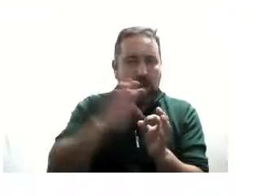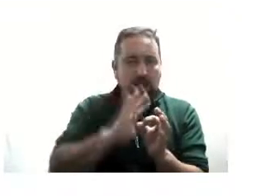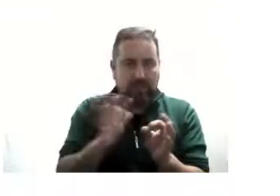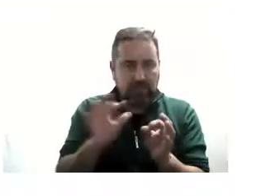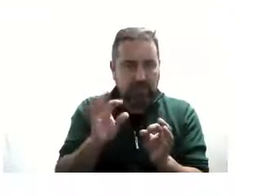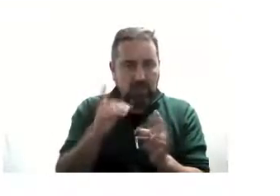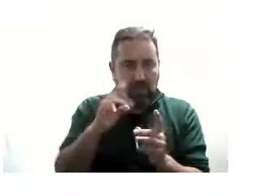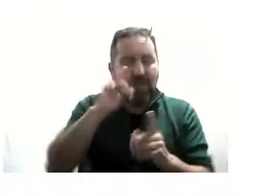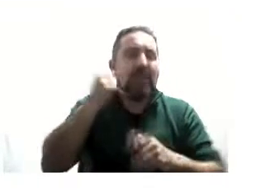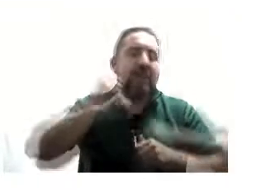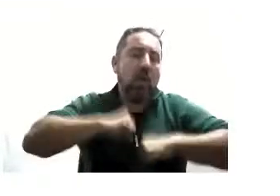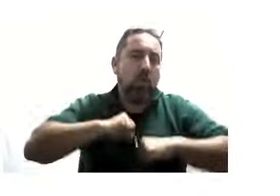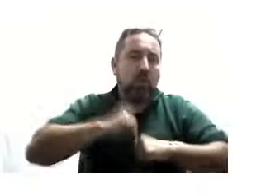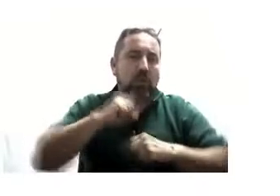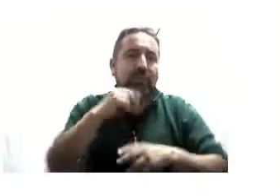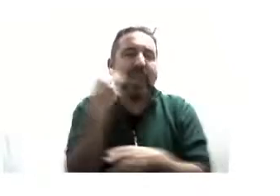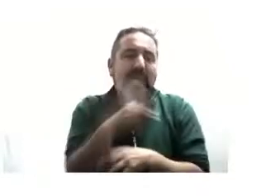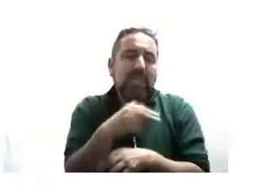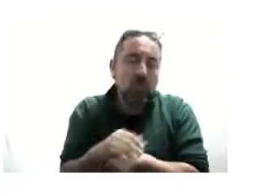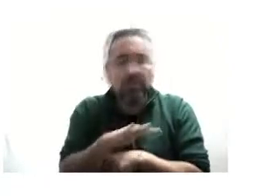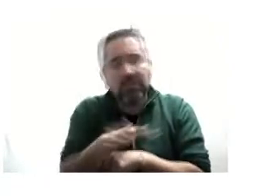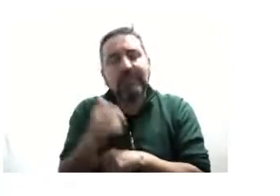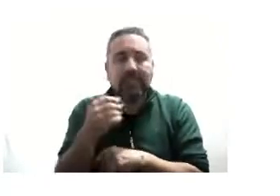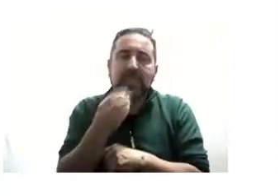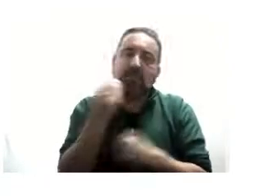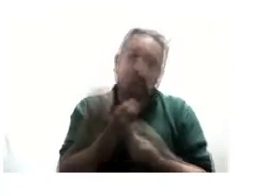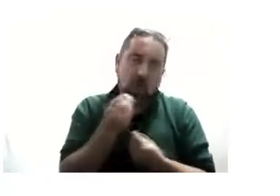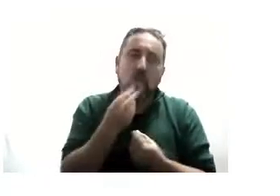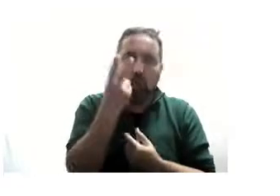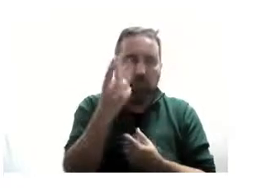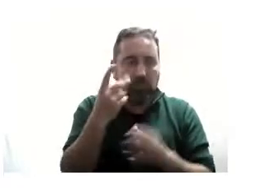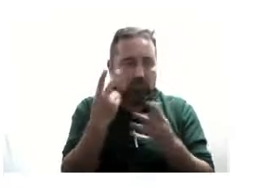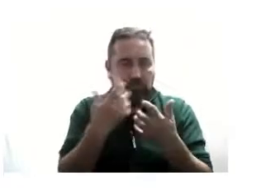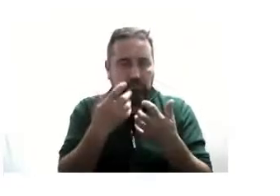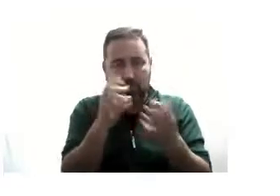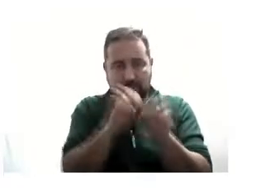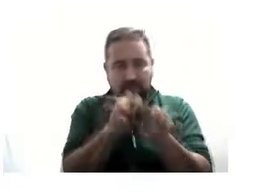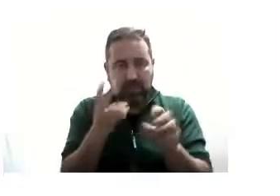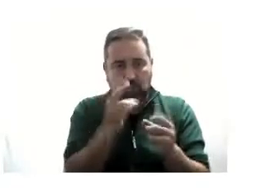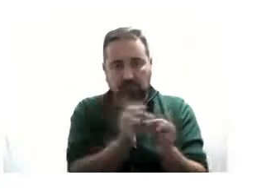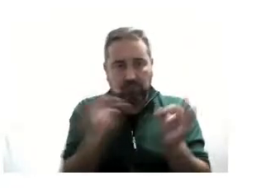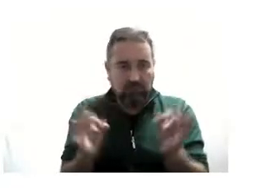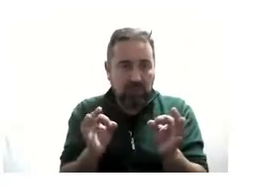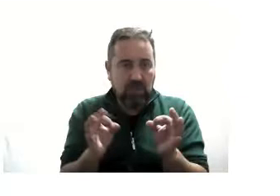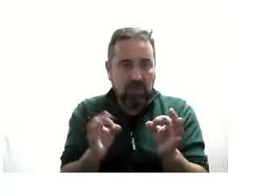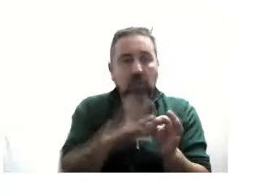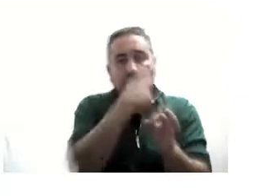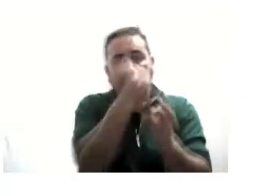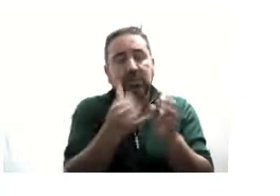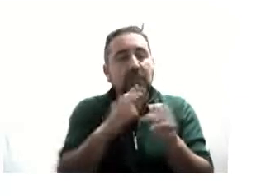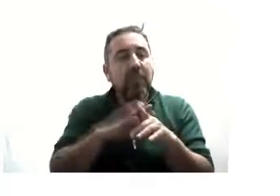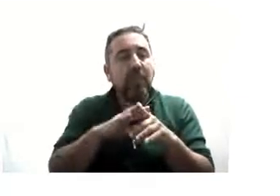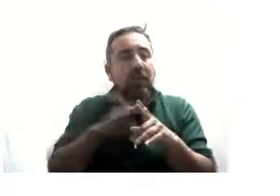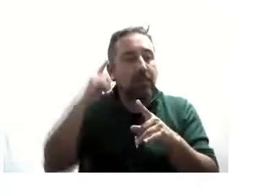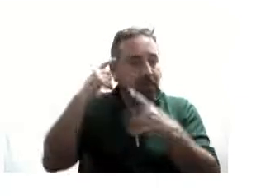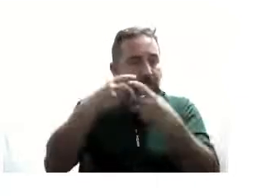en adultos. En niños, lógicamente, sigue siendo más práctico llevar 2 piezas, y esto se conecta a través de radiofrecuencia con la parte interna, que